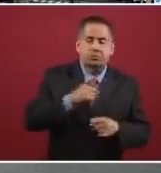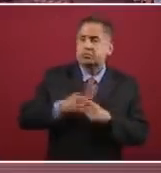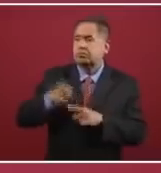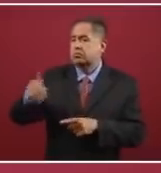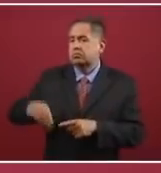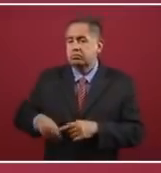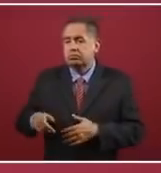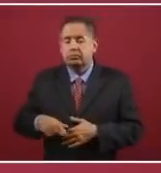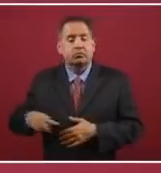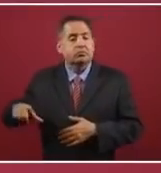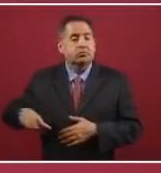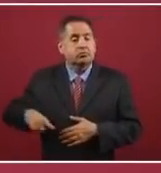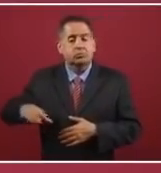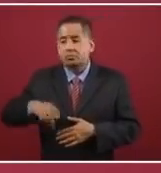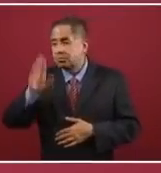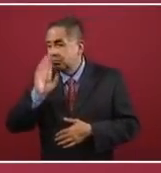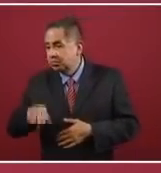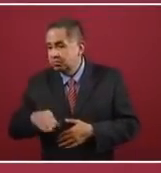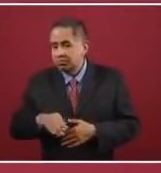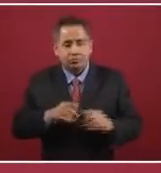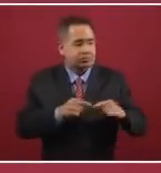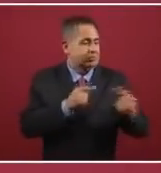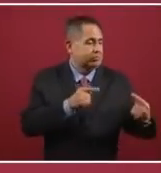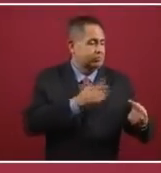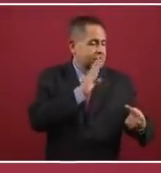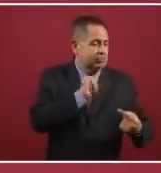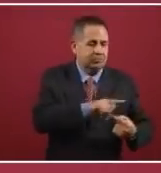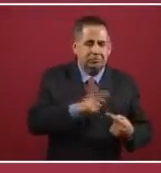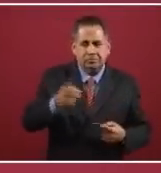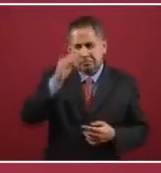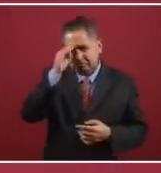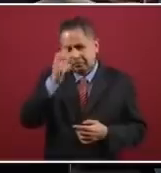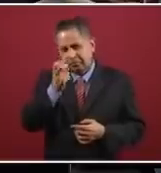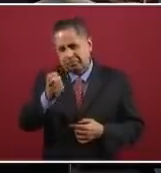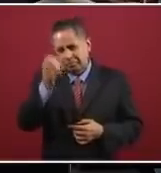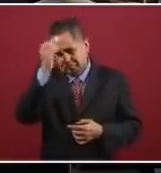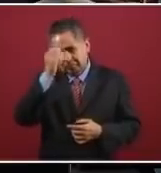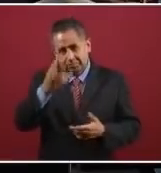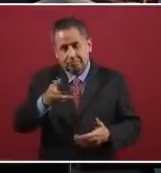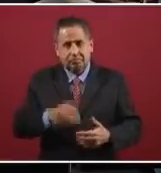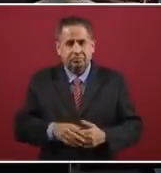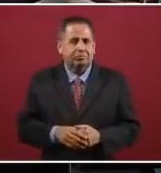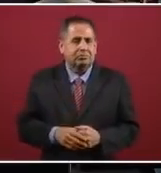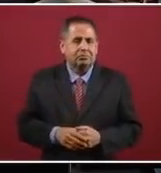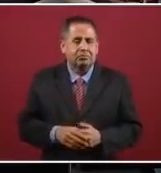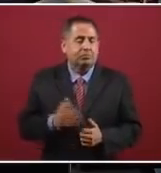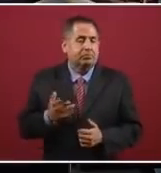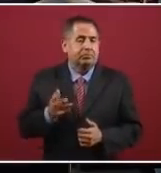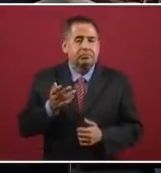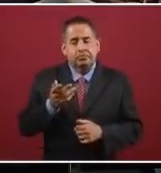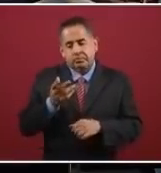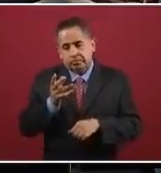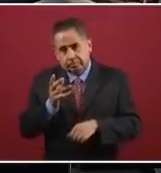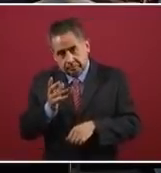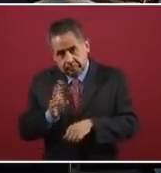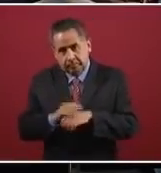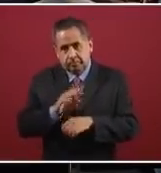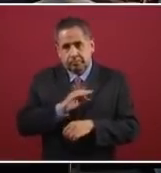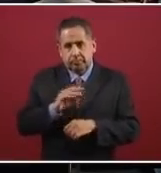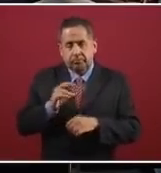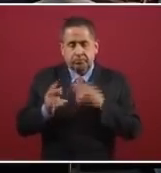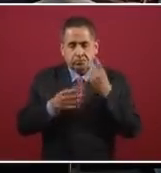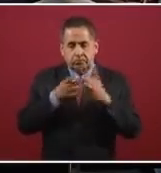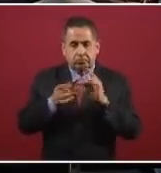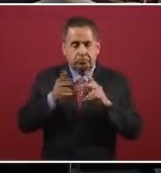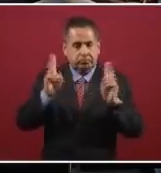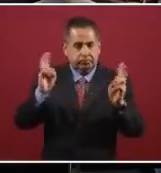gobierno malo, oposición mala. ¿Qué piensa de esta opinión, presidente? Y si me permite, hablando